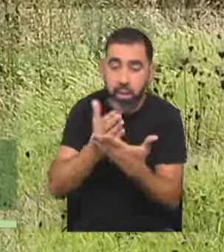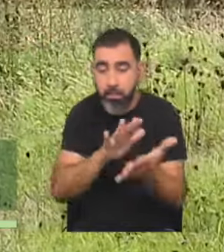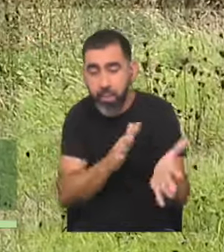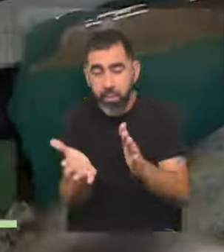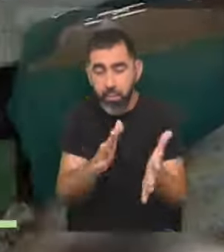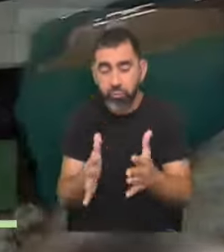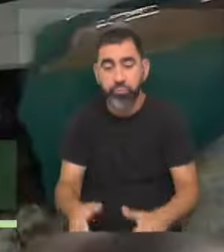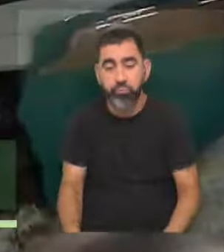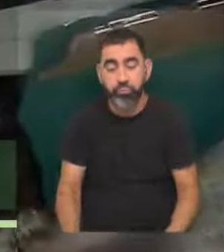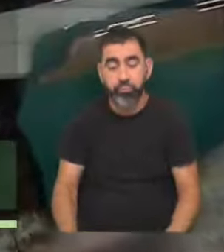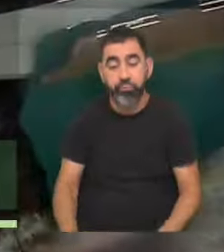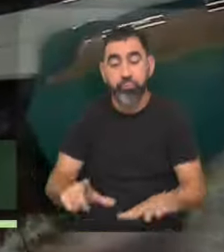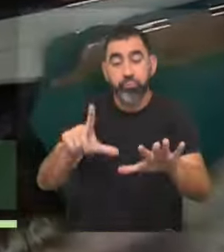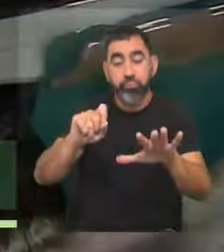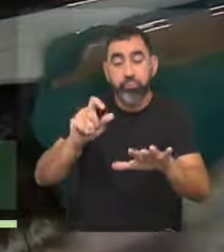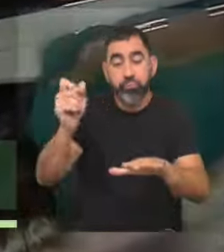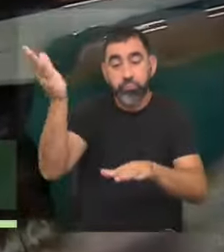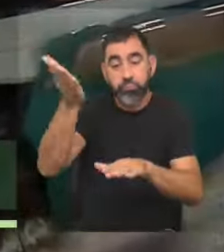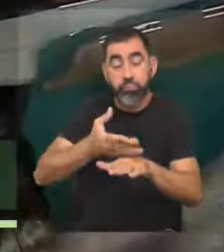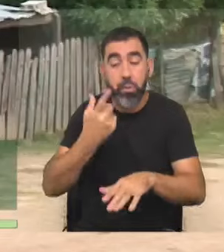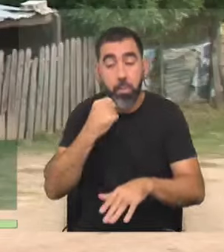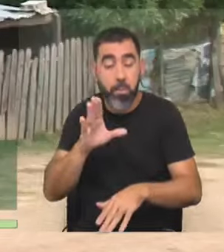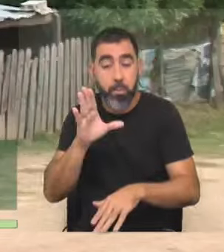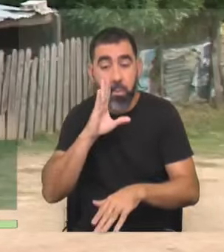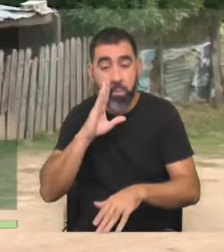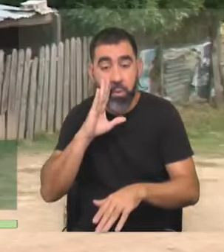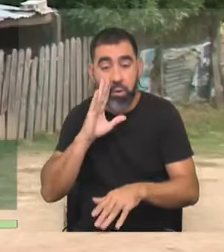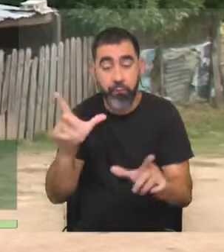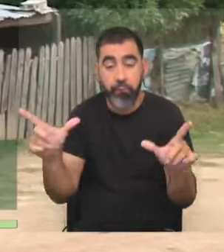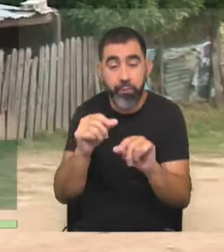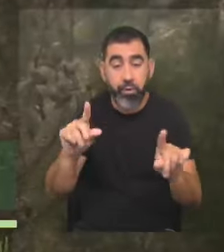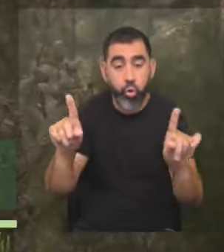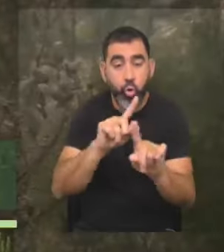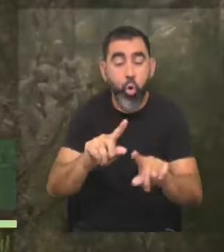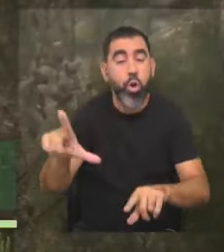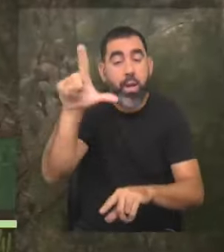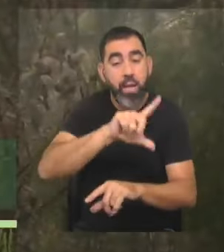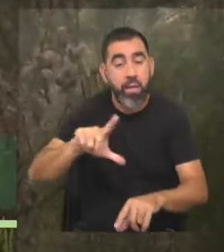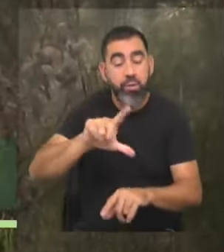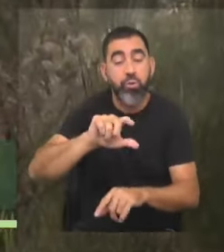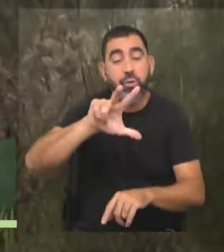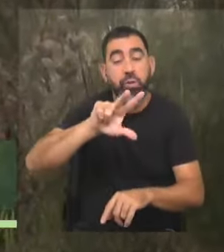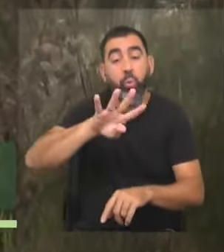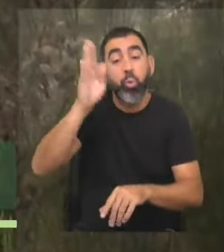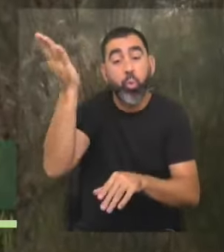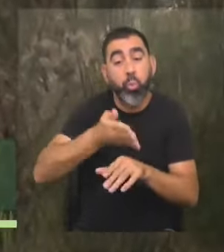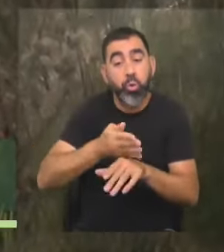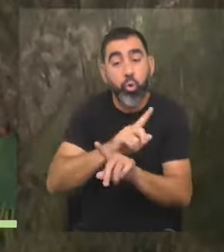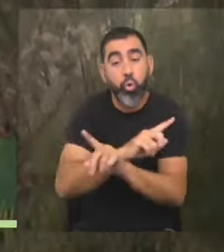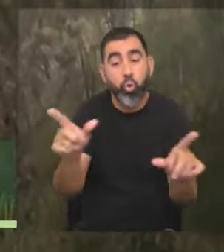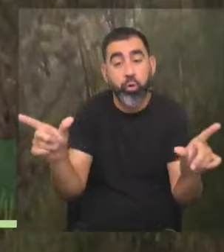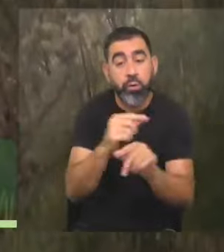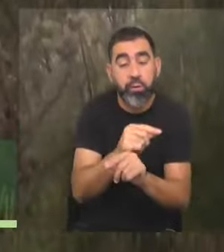eh el 70 por de sus padres no han terminado el ciclo básico un 34 por no terminó